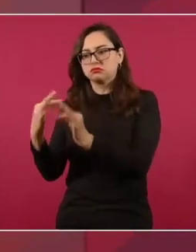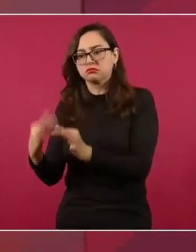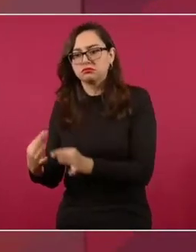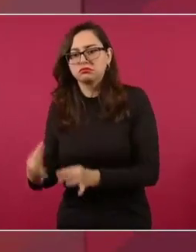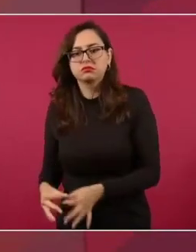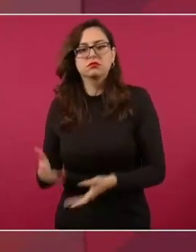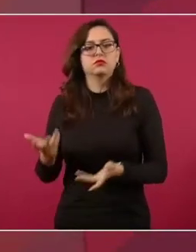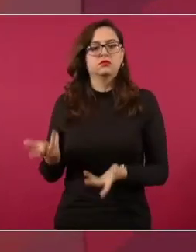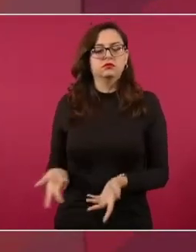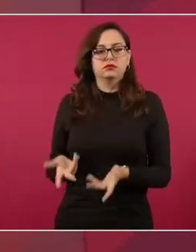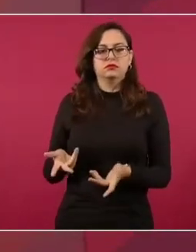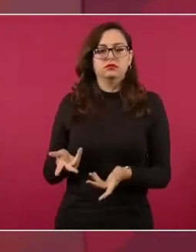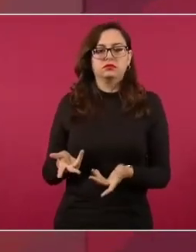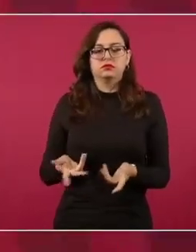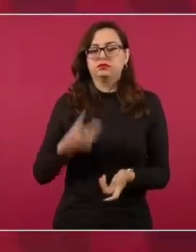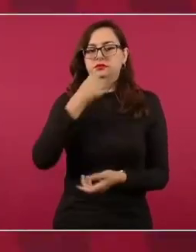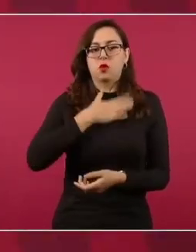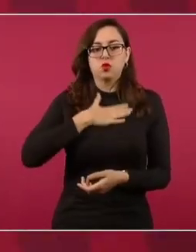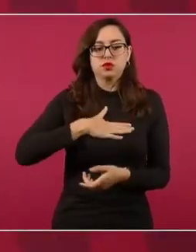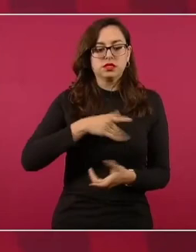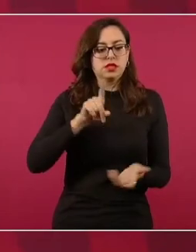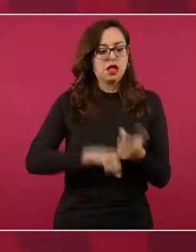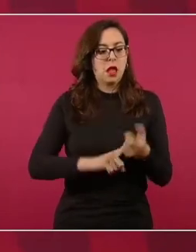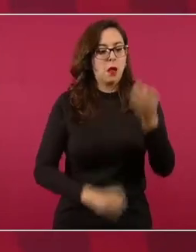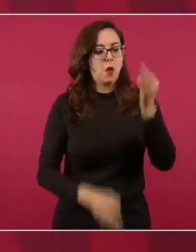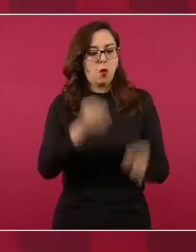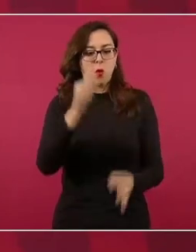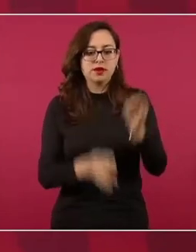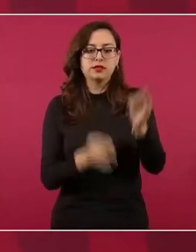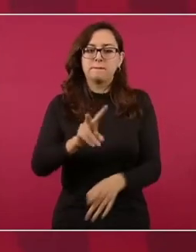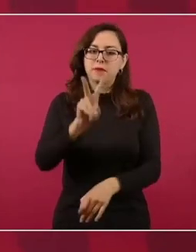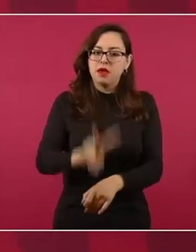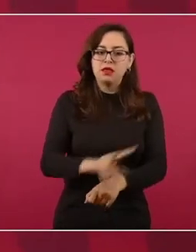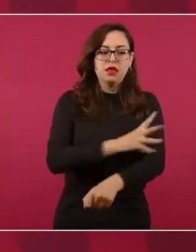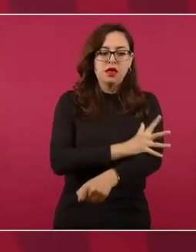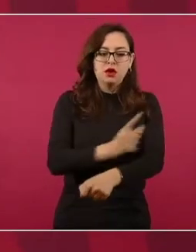haya verdaderos jueces, que no siempre